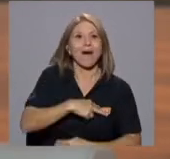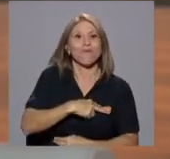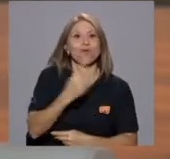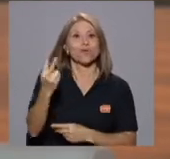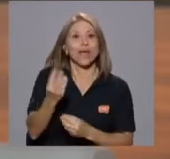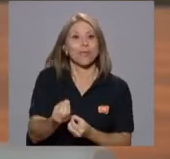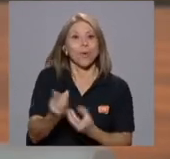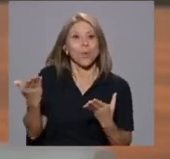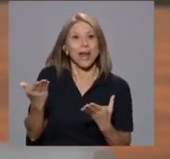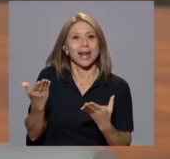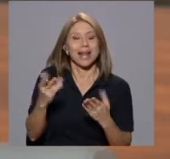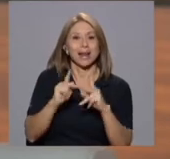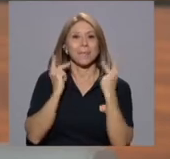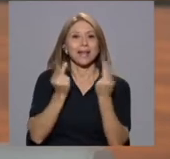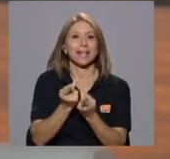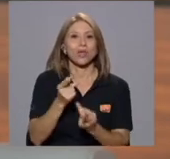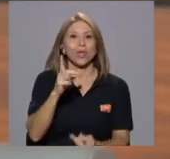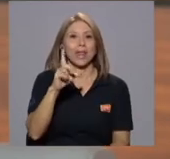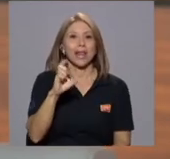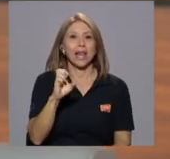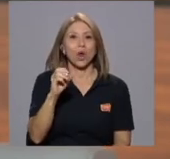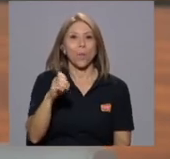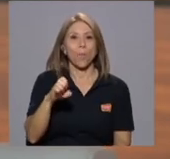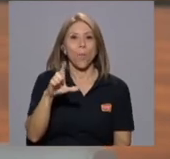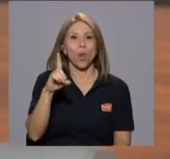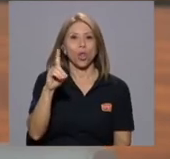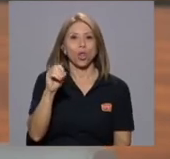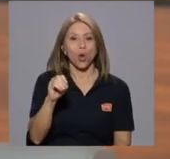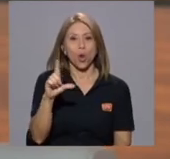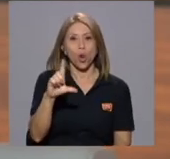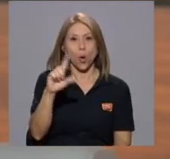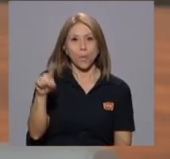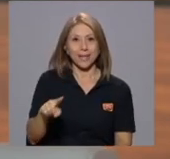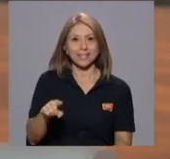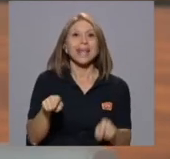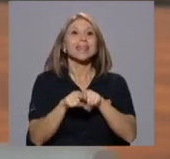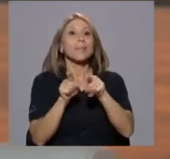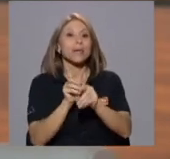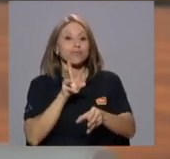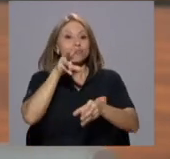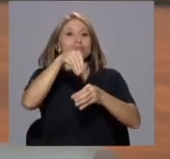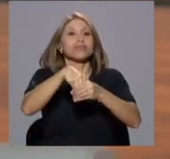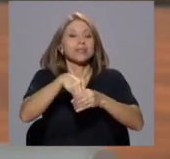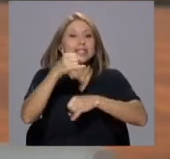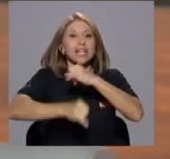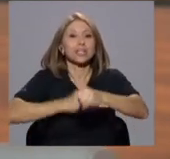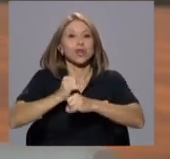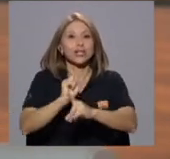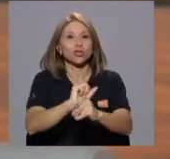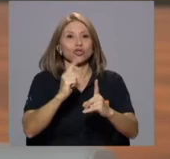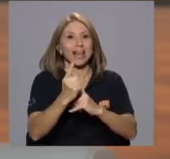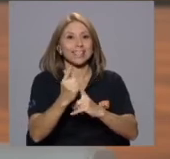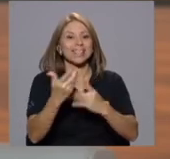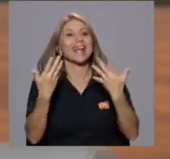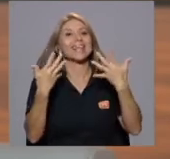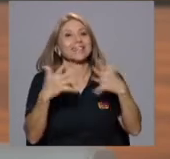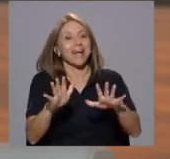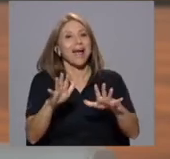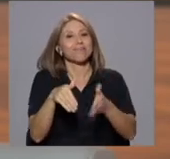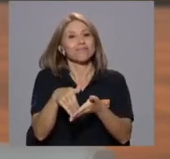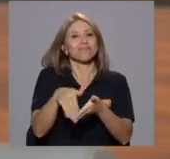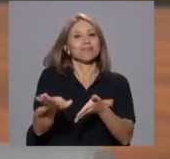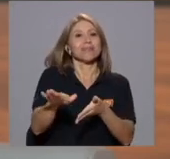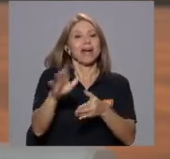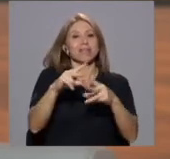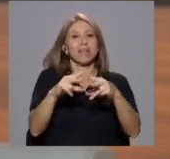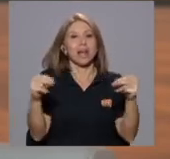además forma parte de la Internacional Socialista, de donde acaban de expulsar a Nicaragua. No quisiera pasar por alto